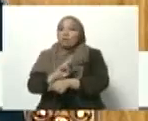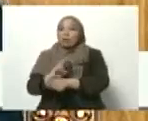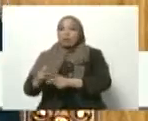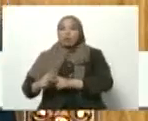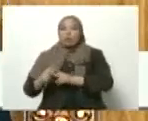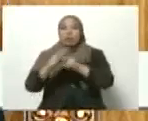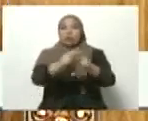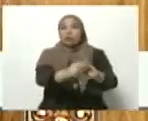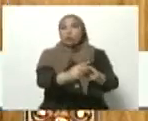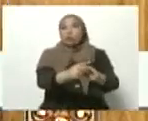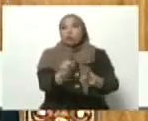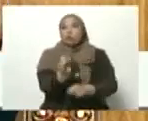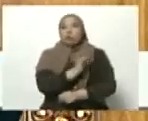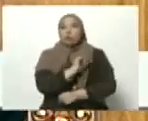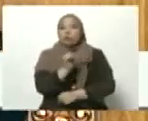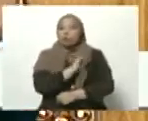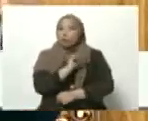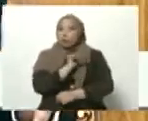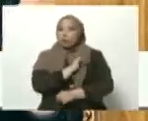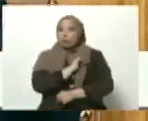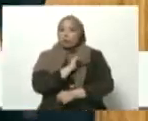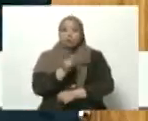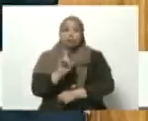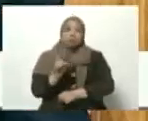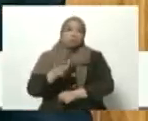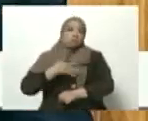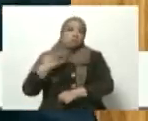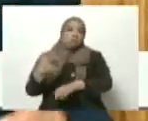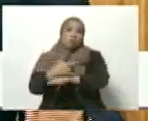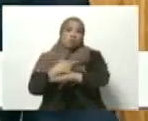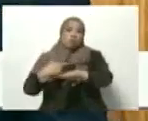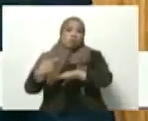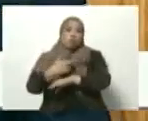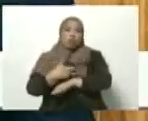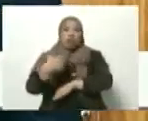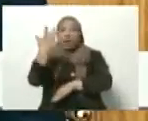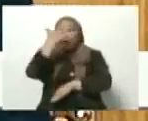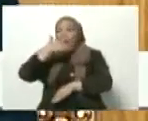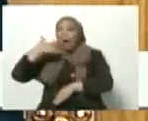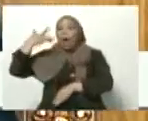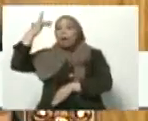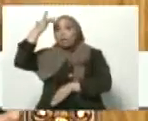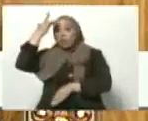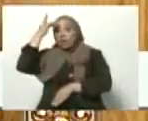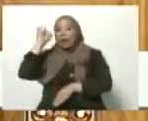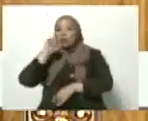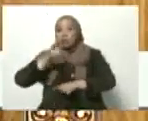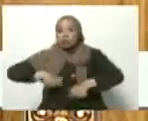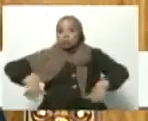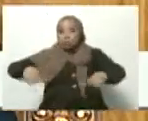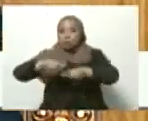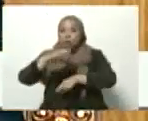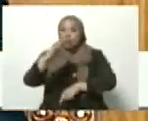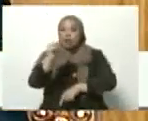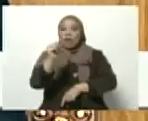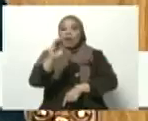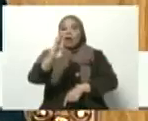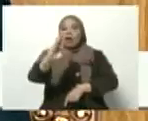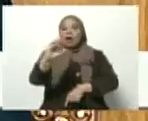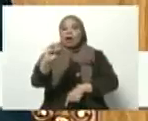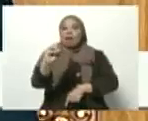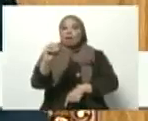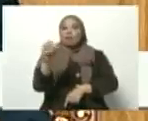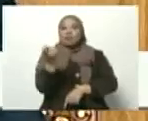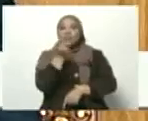El gobierno de Cabo Verde no quería hacerlo, hubo decisiones judiciales en Cabo Verde y en África, en un tribunal internacional regional africano que no le daba la